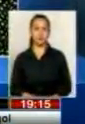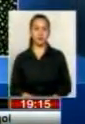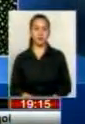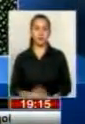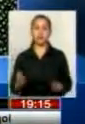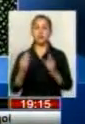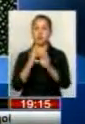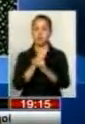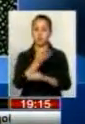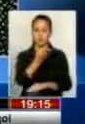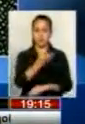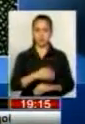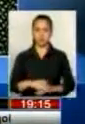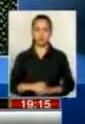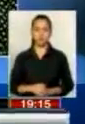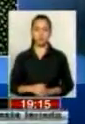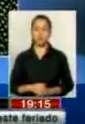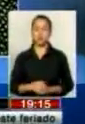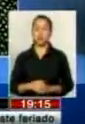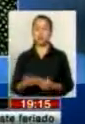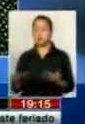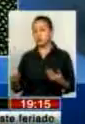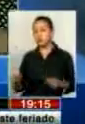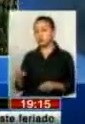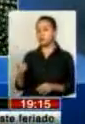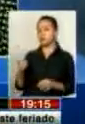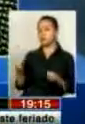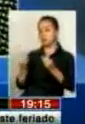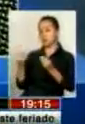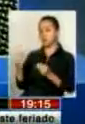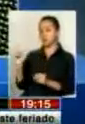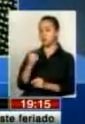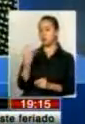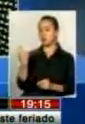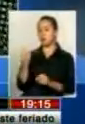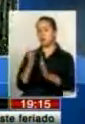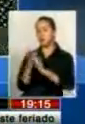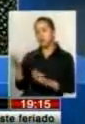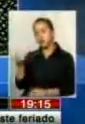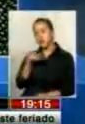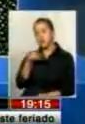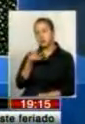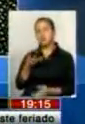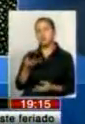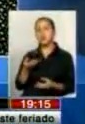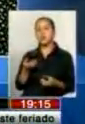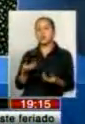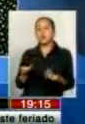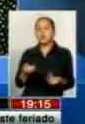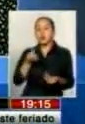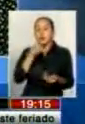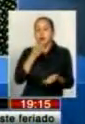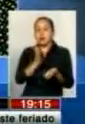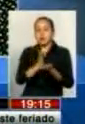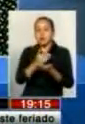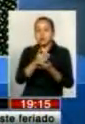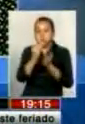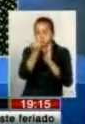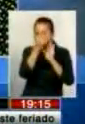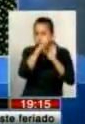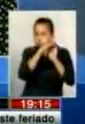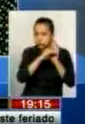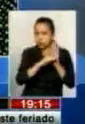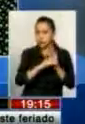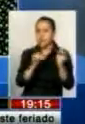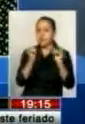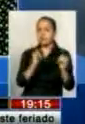Buenas noches. Bueno, ministra, lo primero obviamente es que nos comente en qué casos estaría analizando la posibilidad de que las mujeres de forma